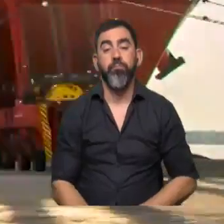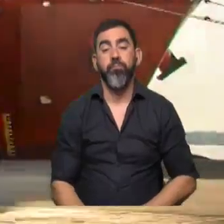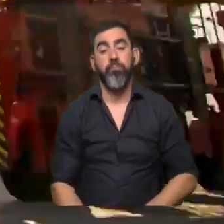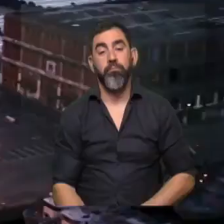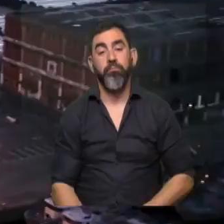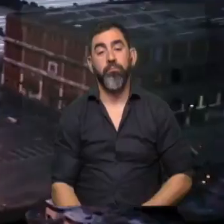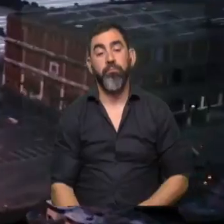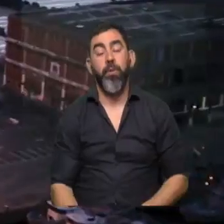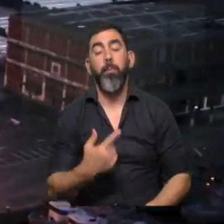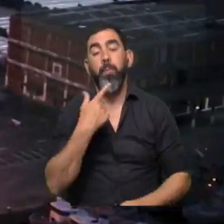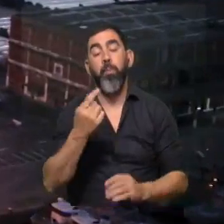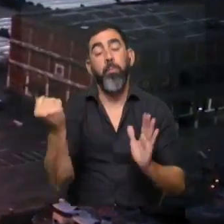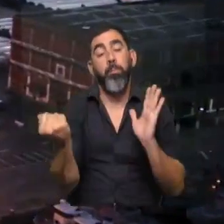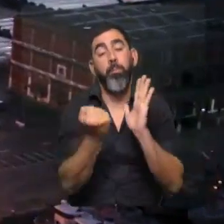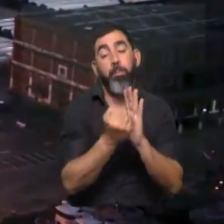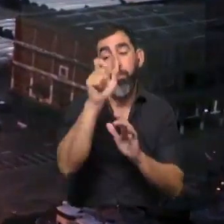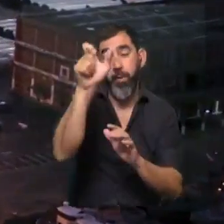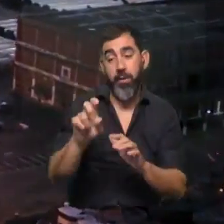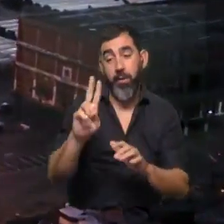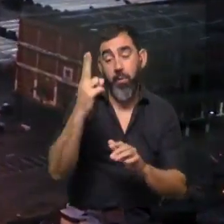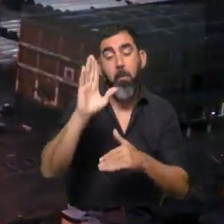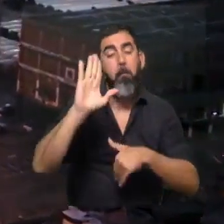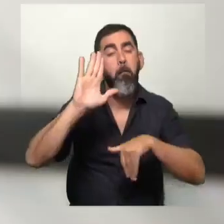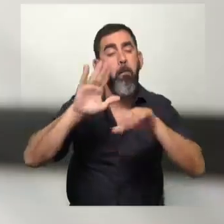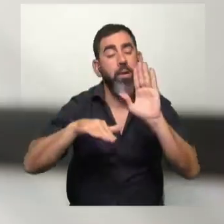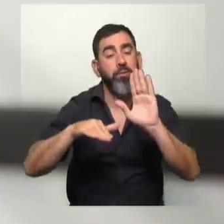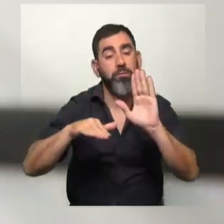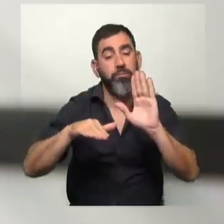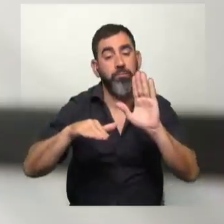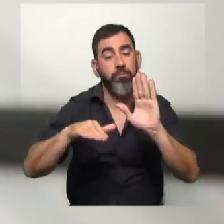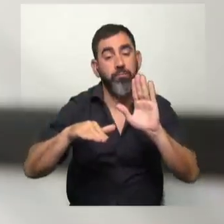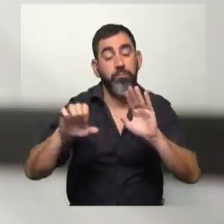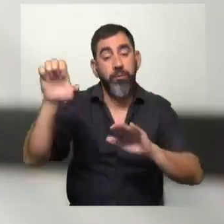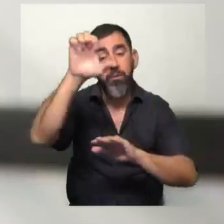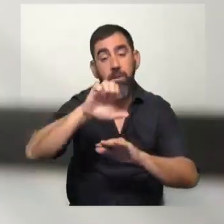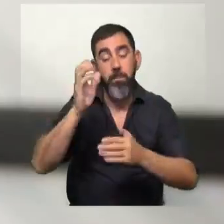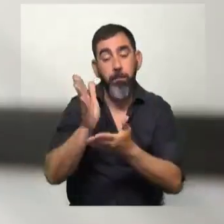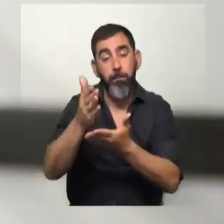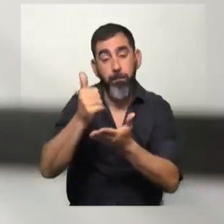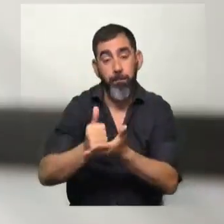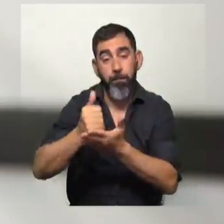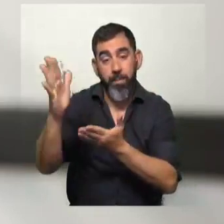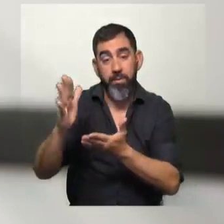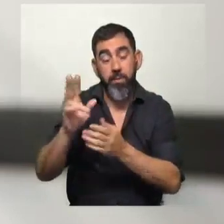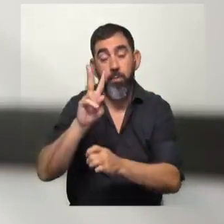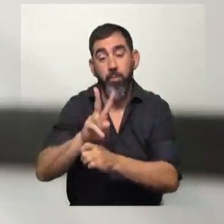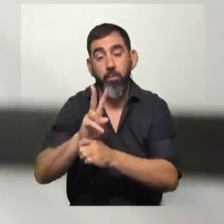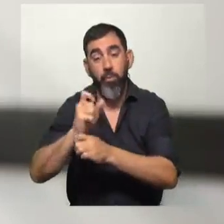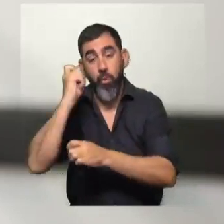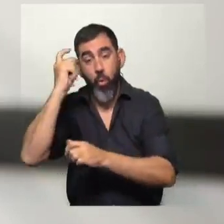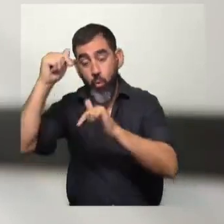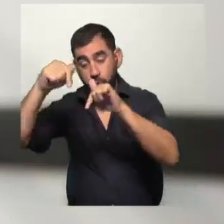Si yo tuviera que definir el patentado uruguayo, diría que principalmente son empresas extranjeras que protegen su conocimiento